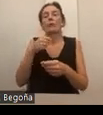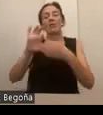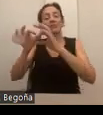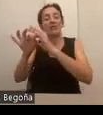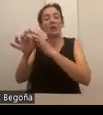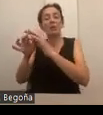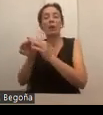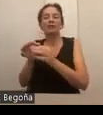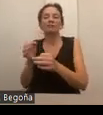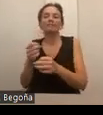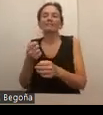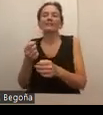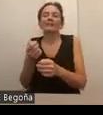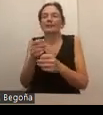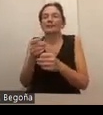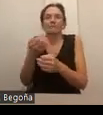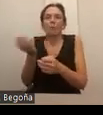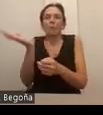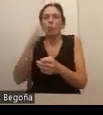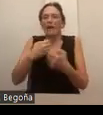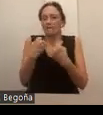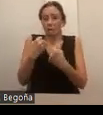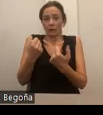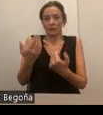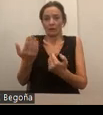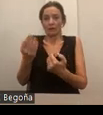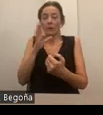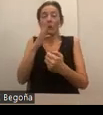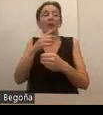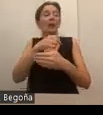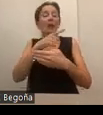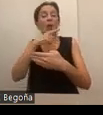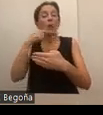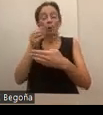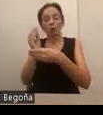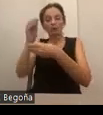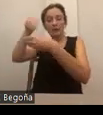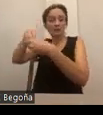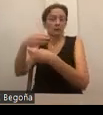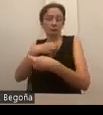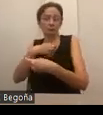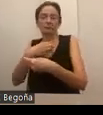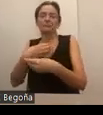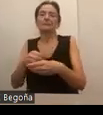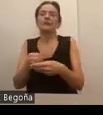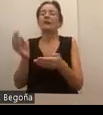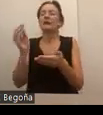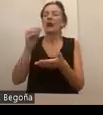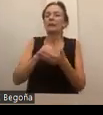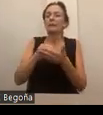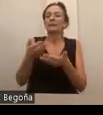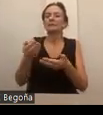haber glucosa, esa glucosa no entra donde tiene que entrar. Y además, como esta glucosa en exceso acaba